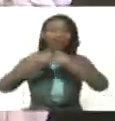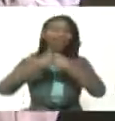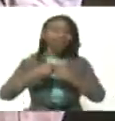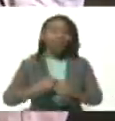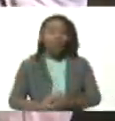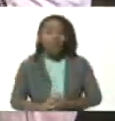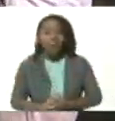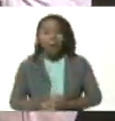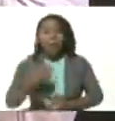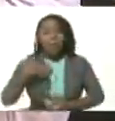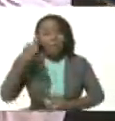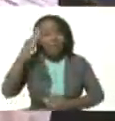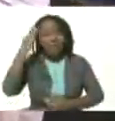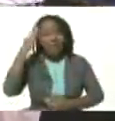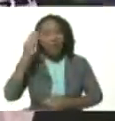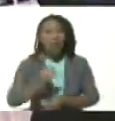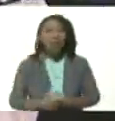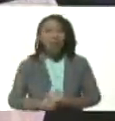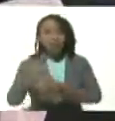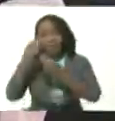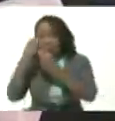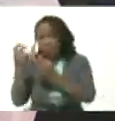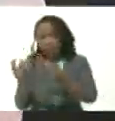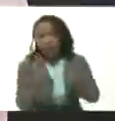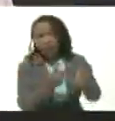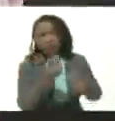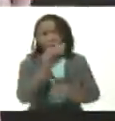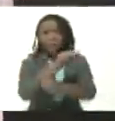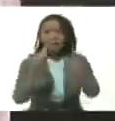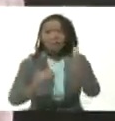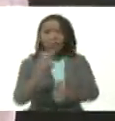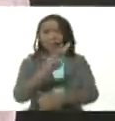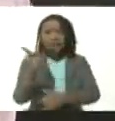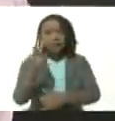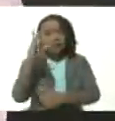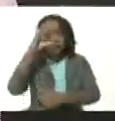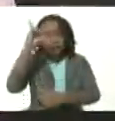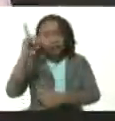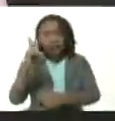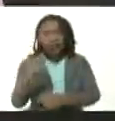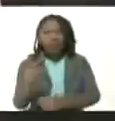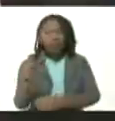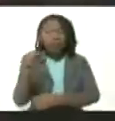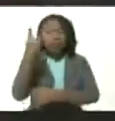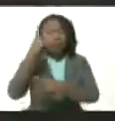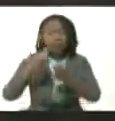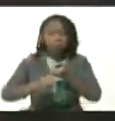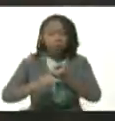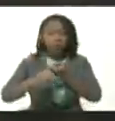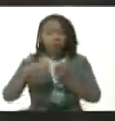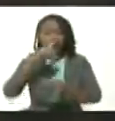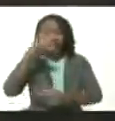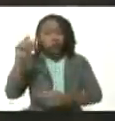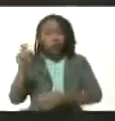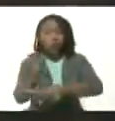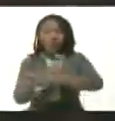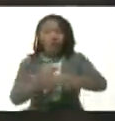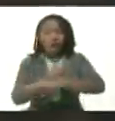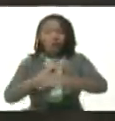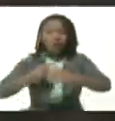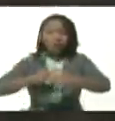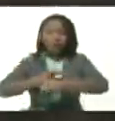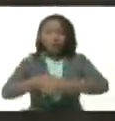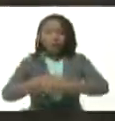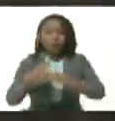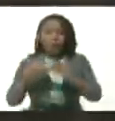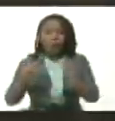dices, Edgar? Presidente, cuéntame. Bienvenido. Vicepresidenta, bienvenida, primera dama, gobernador, tren ejecutivo